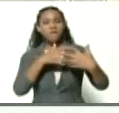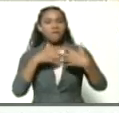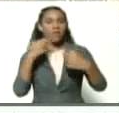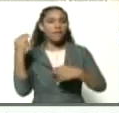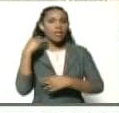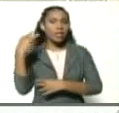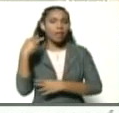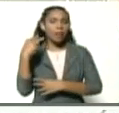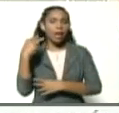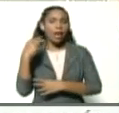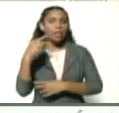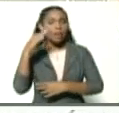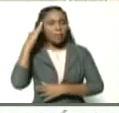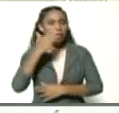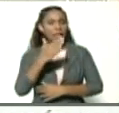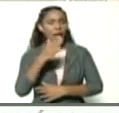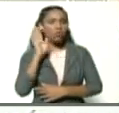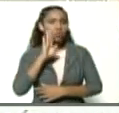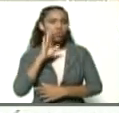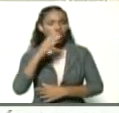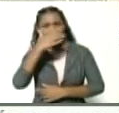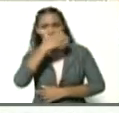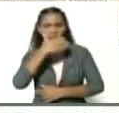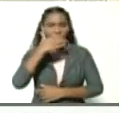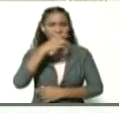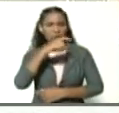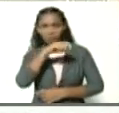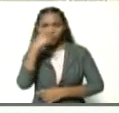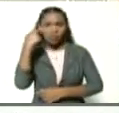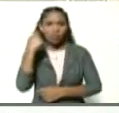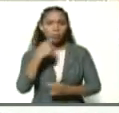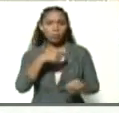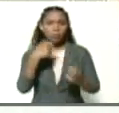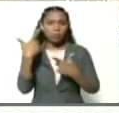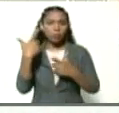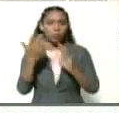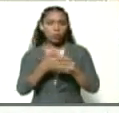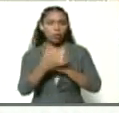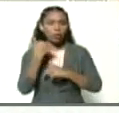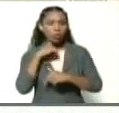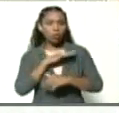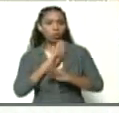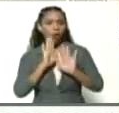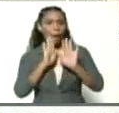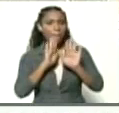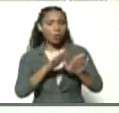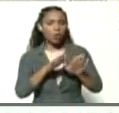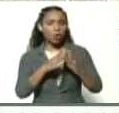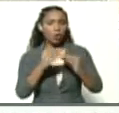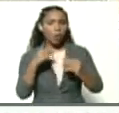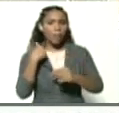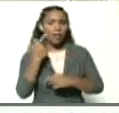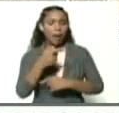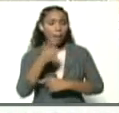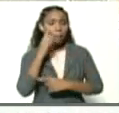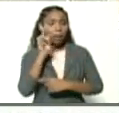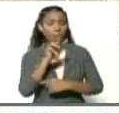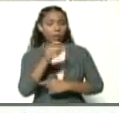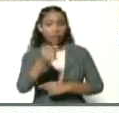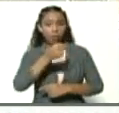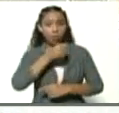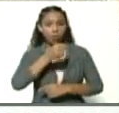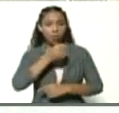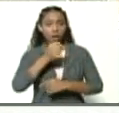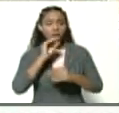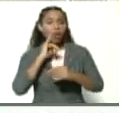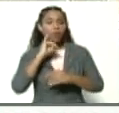del paramilitarismo, del terrorismo y del narcotráfico. Así que todo nuestro apoyo. Mañana pendiente de esta rueda de prensa, de